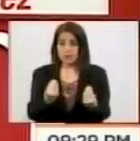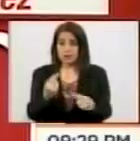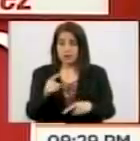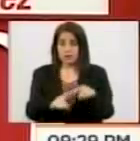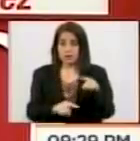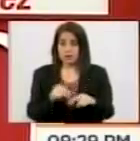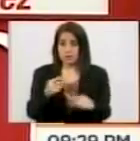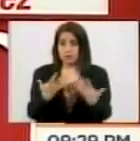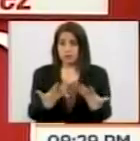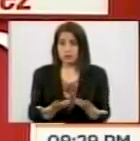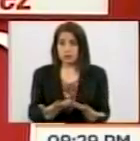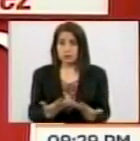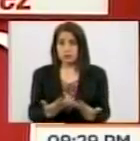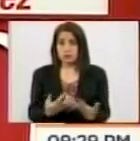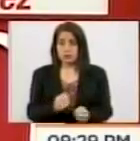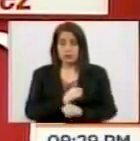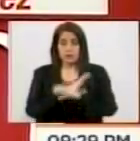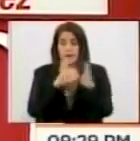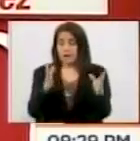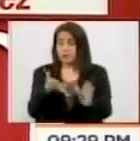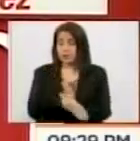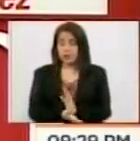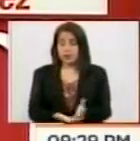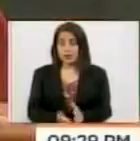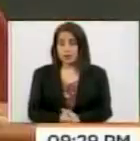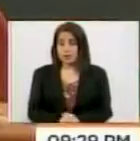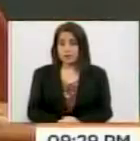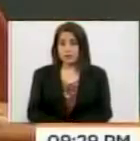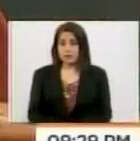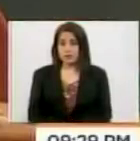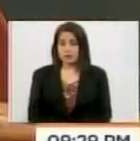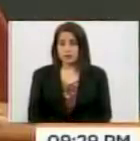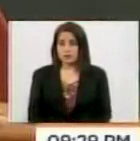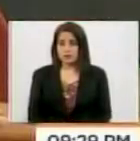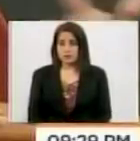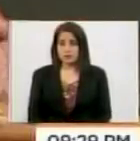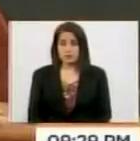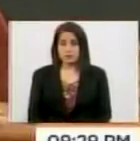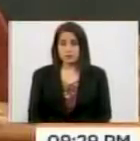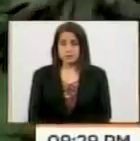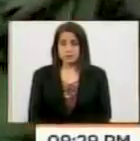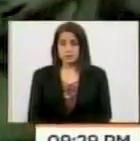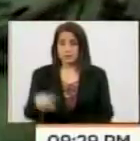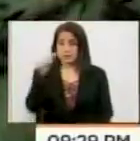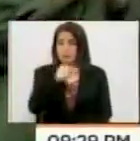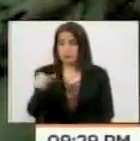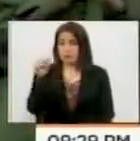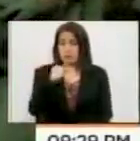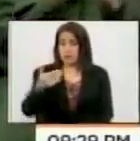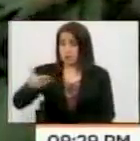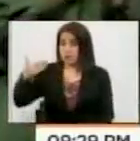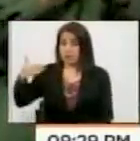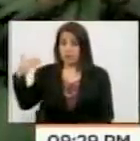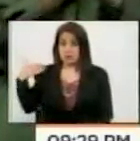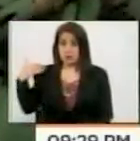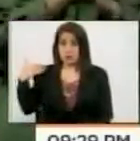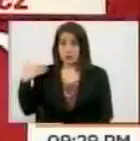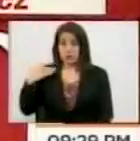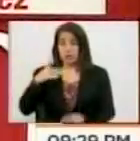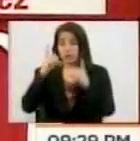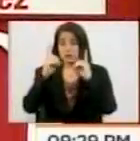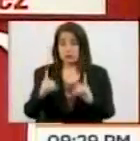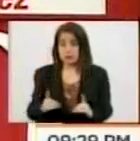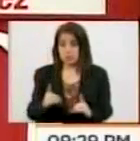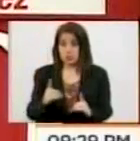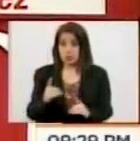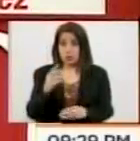Claro, presidente, pero hay que verle la cara a 200 programas, ¿oyeron? La semana pasada, presidente, decidimos que lo vamos a